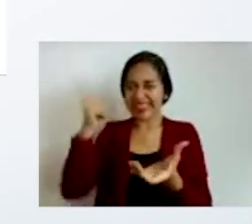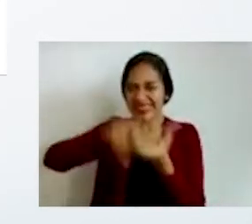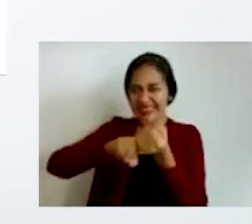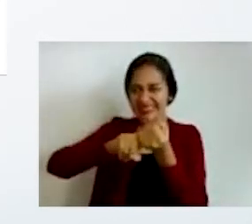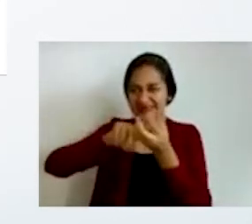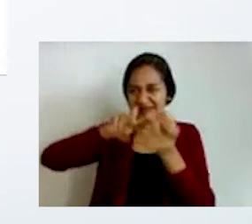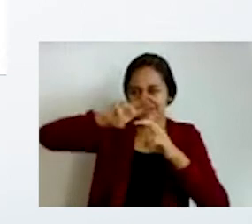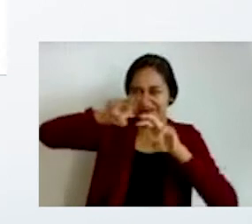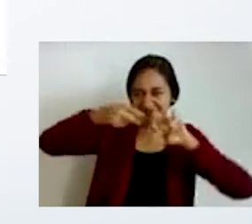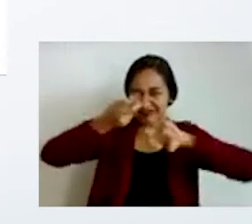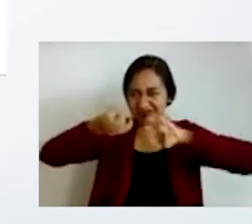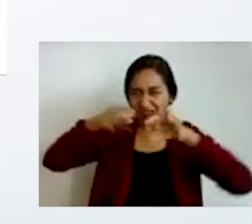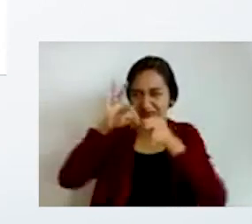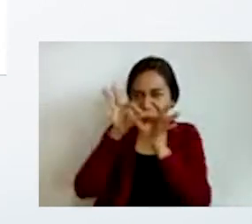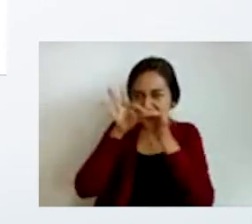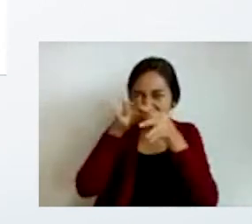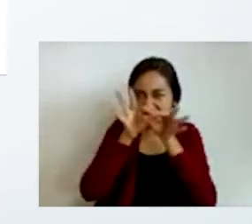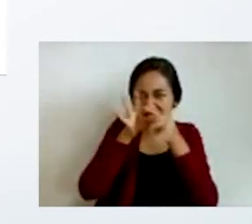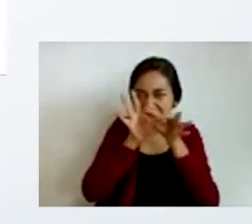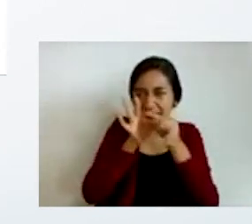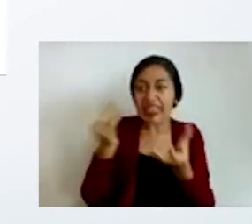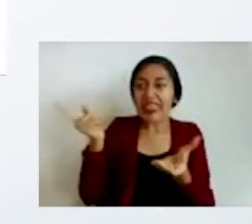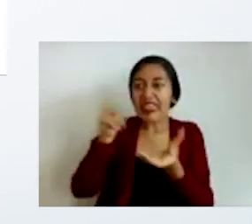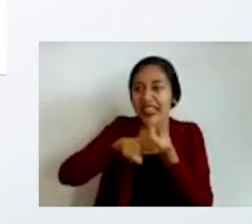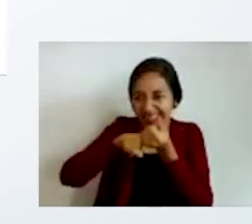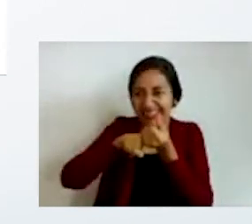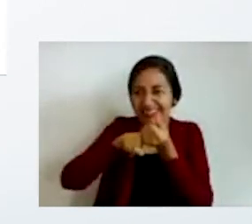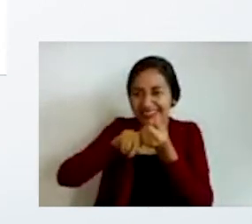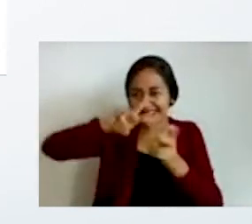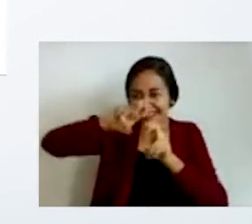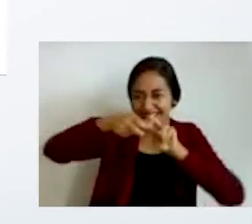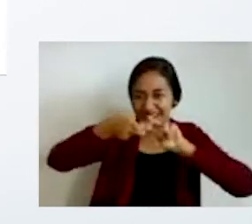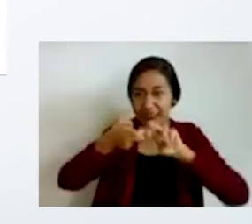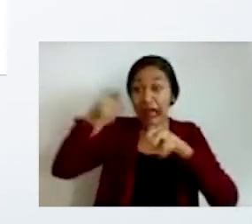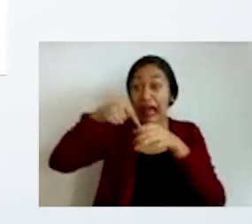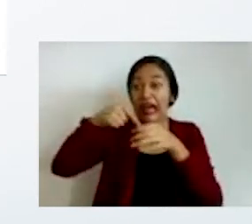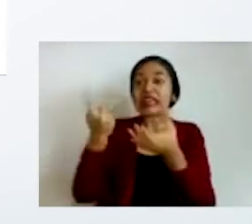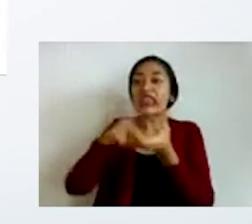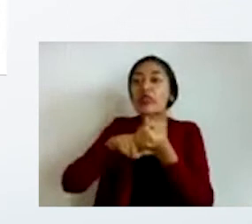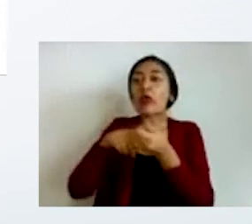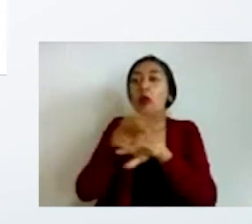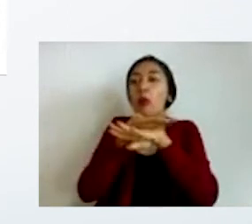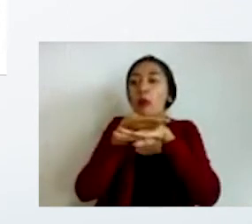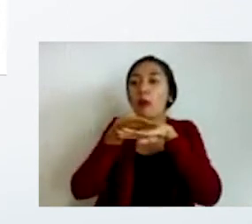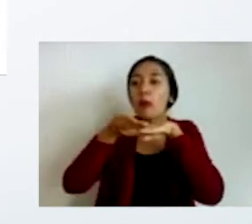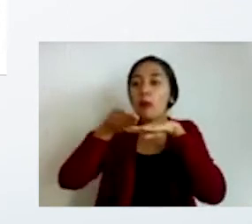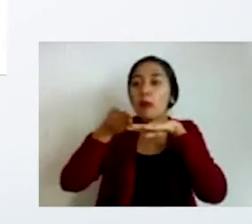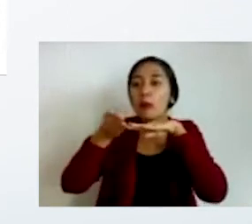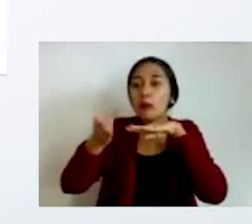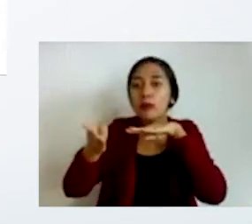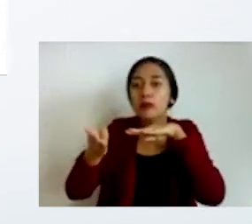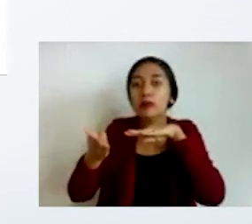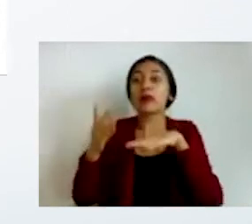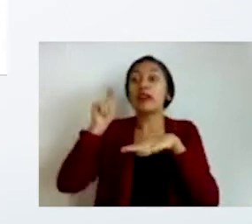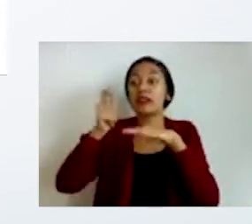tiene en el interior y las cositas blancas alrededor son lo que le dan el nombre de corona. O sea, ahí están todas